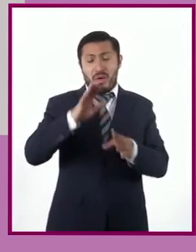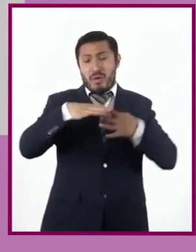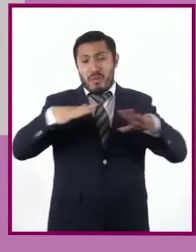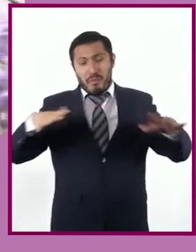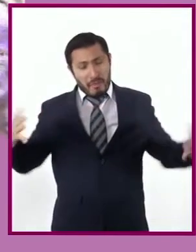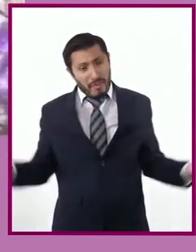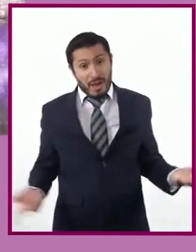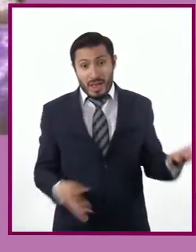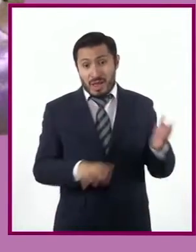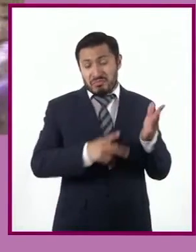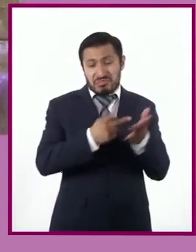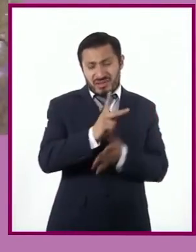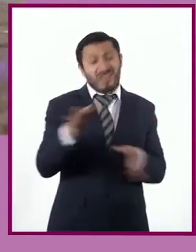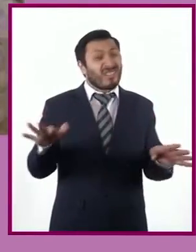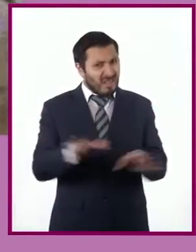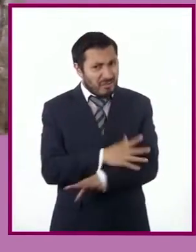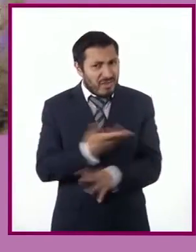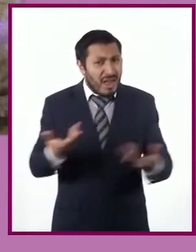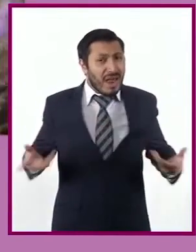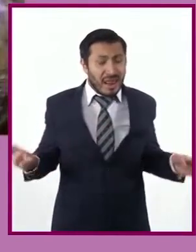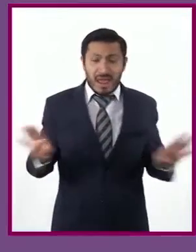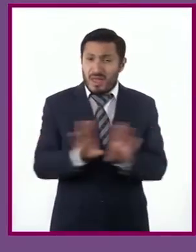¿Han cambiado? ¿De qué manera?